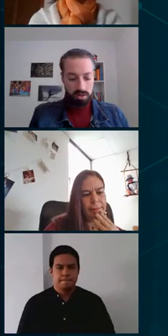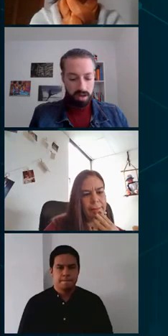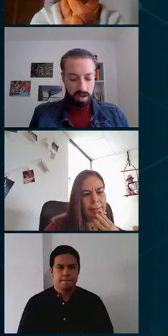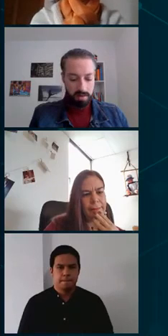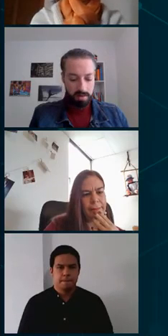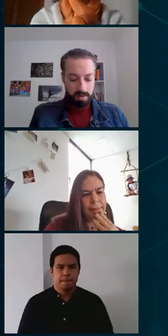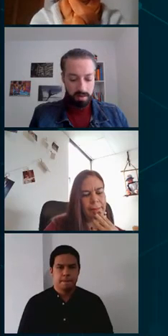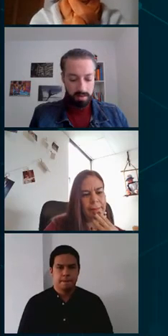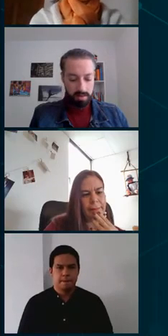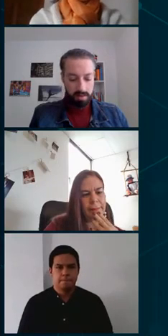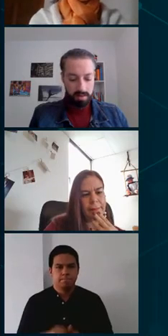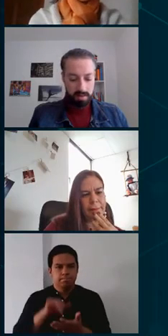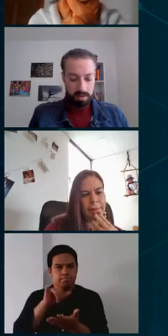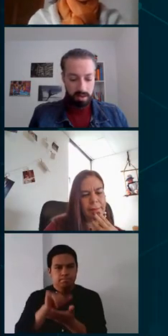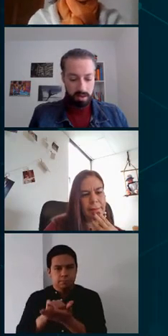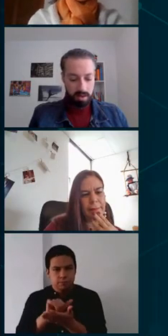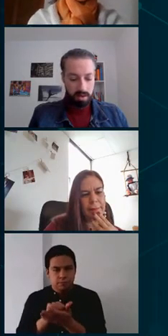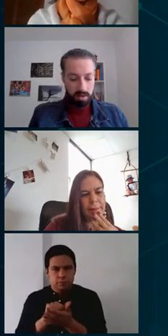escucha